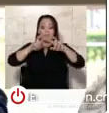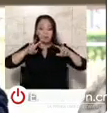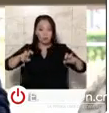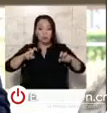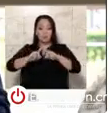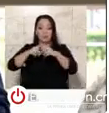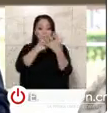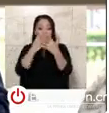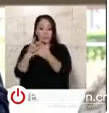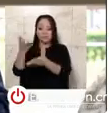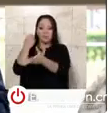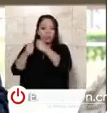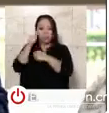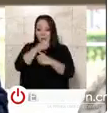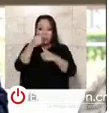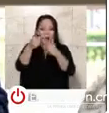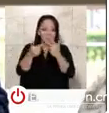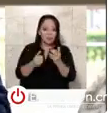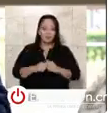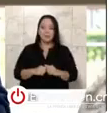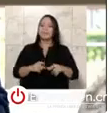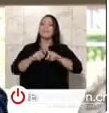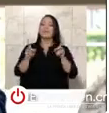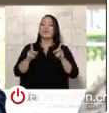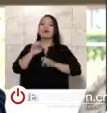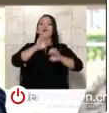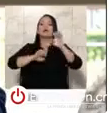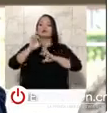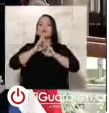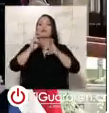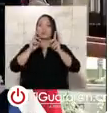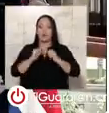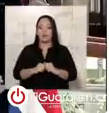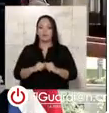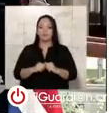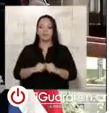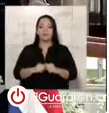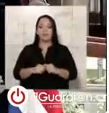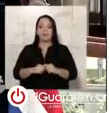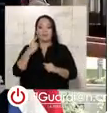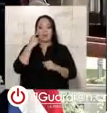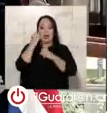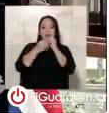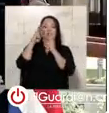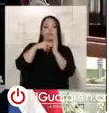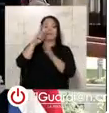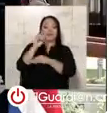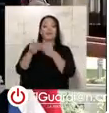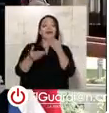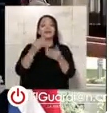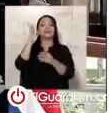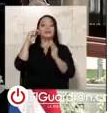Decomisamos droga y un montón de cosas, pero ¿cuál es la evaluación de resultados, señor presidente? En el 2020 eran casi